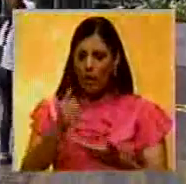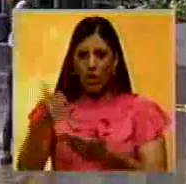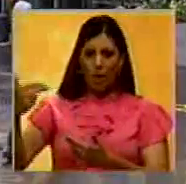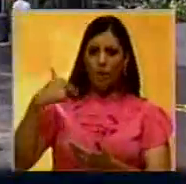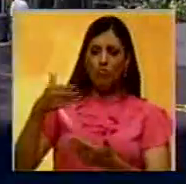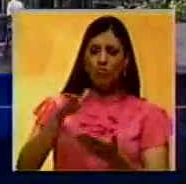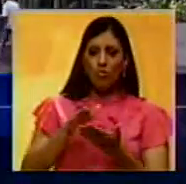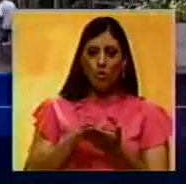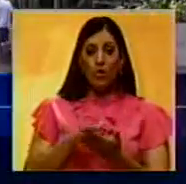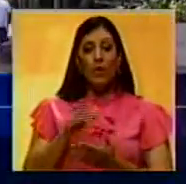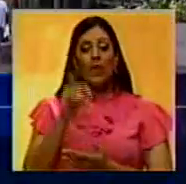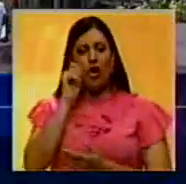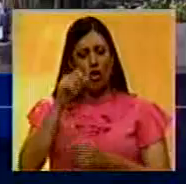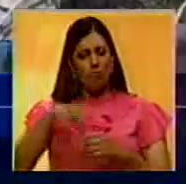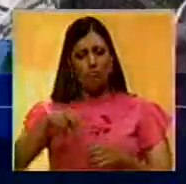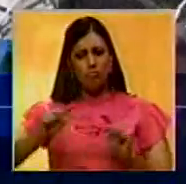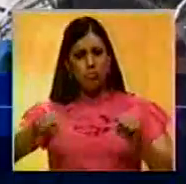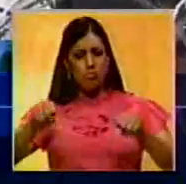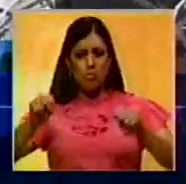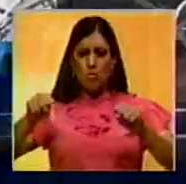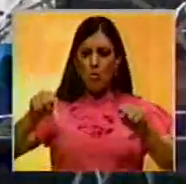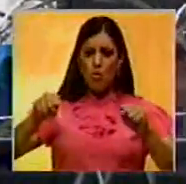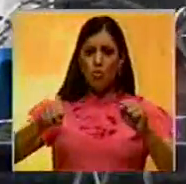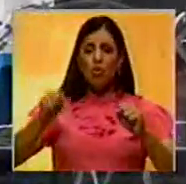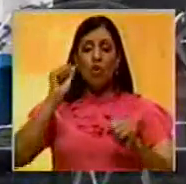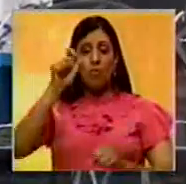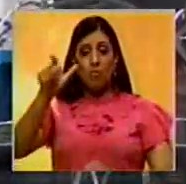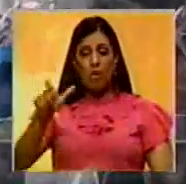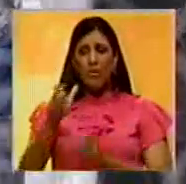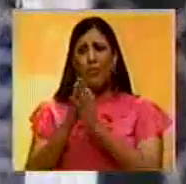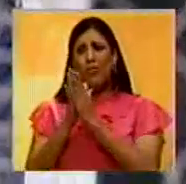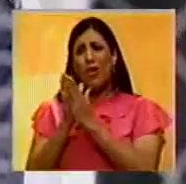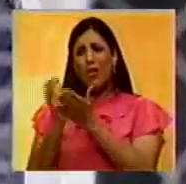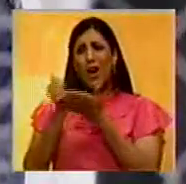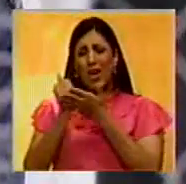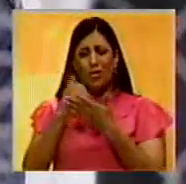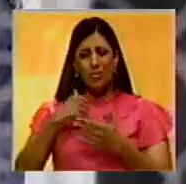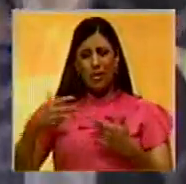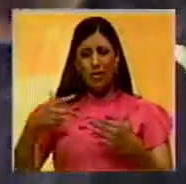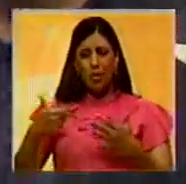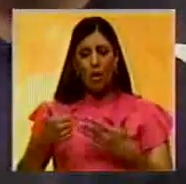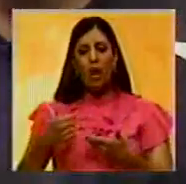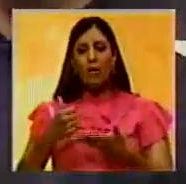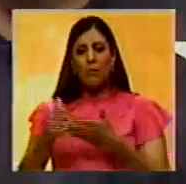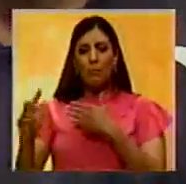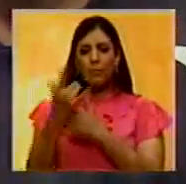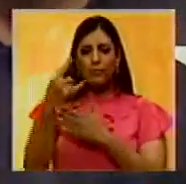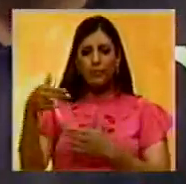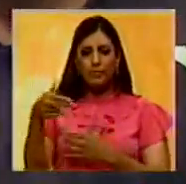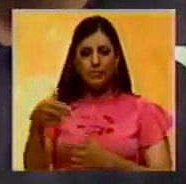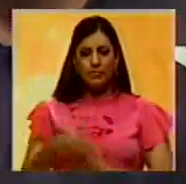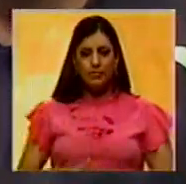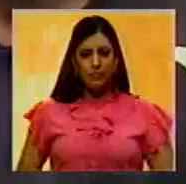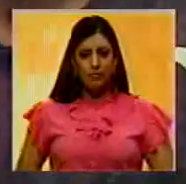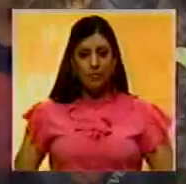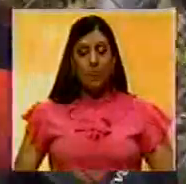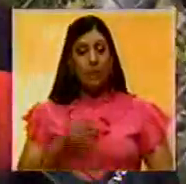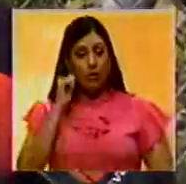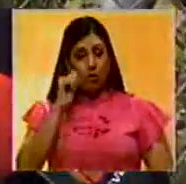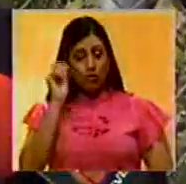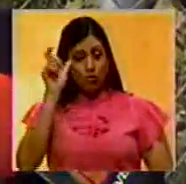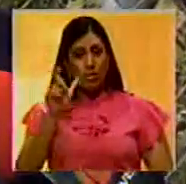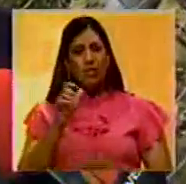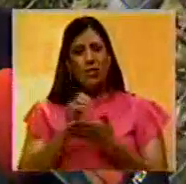Josué David Briceño se desplazaba en su motocicleta cuando la fémina le pidió que intercediera por ella. La muchacha le